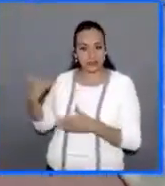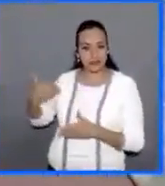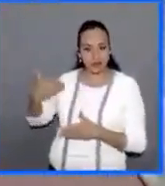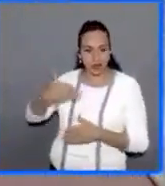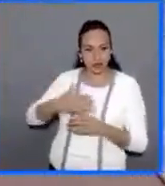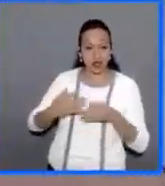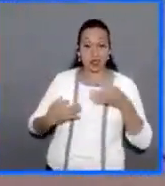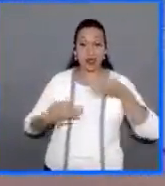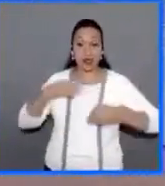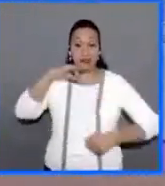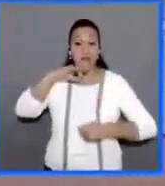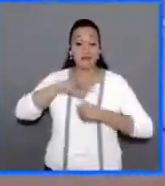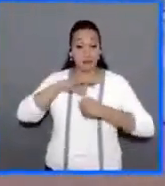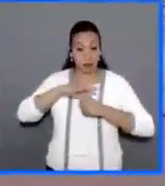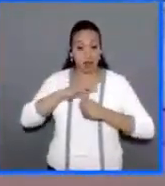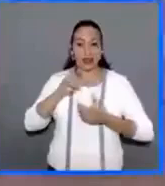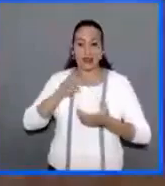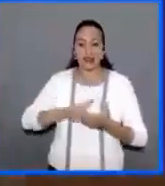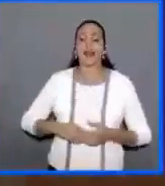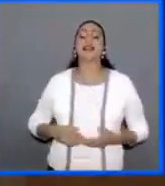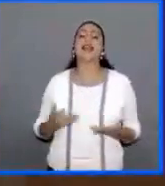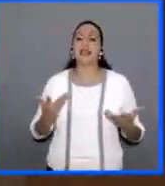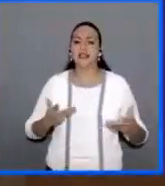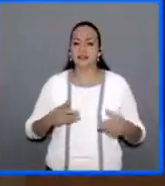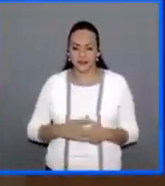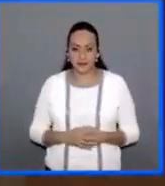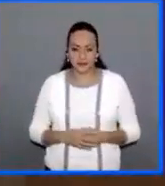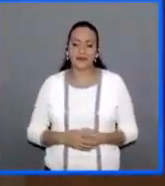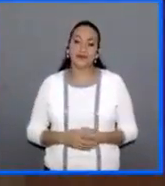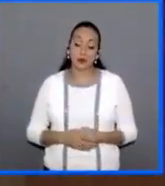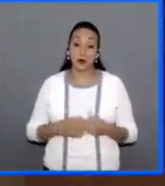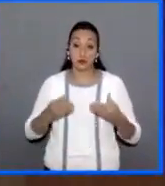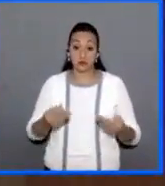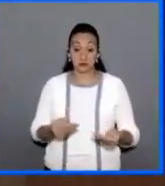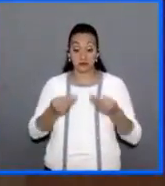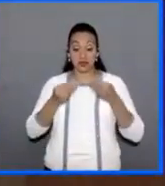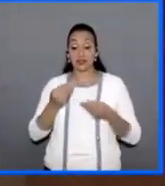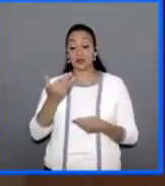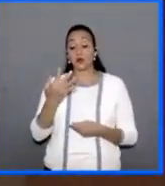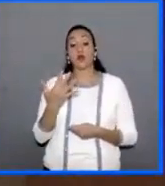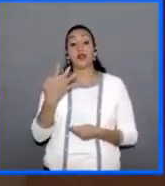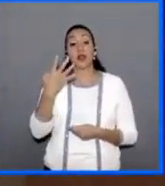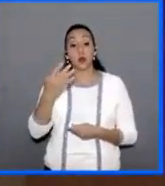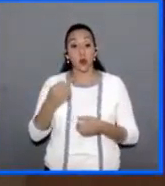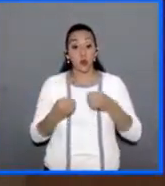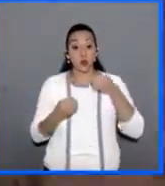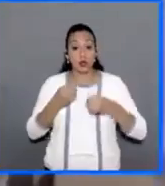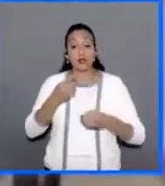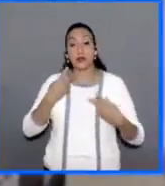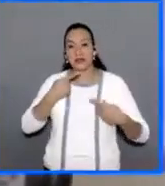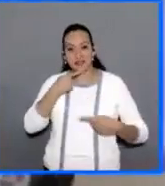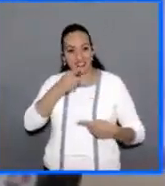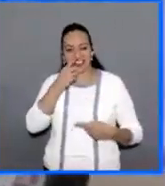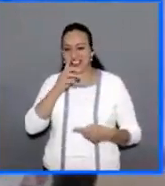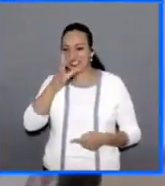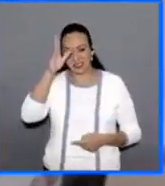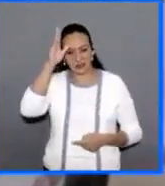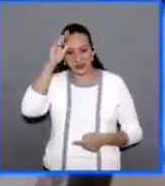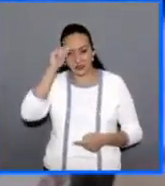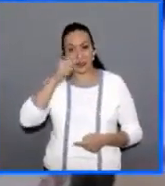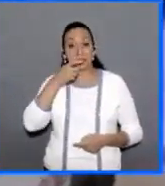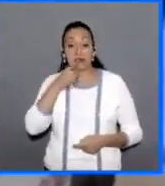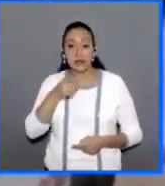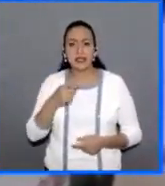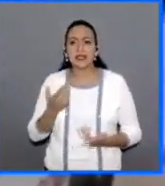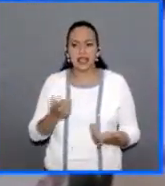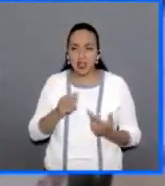Electoral del Poder Judicial de la Federación ha recibido 54 juicios de inconformidad en los que se impugnan los resultados de